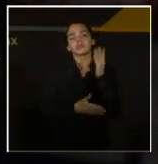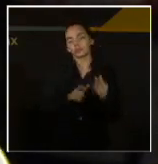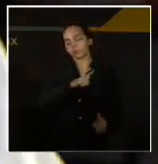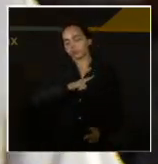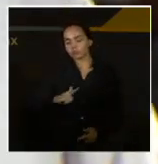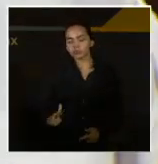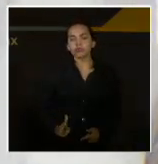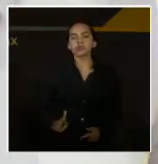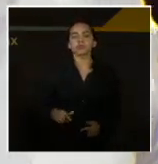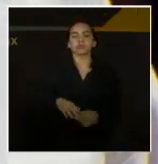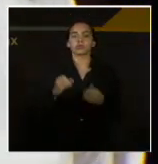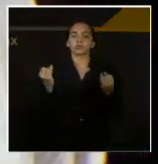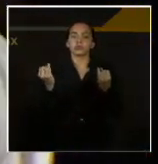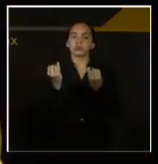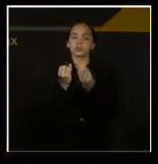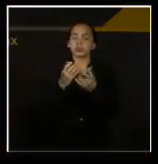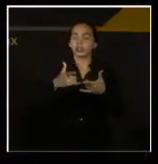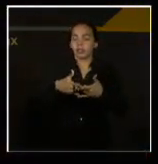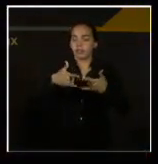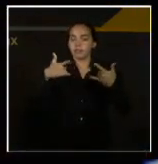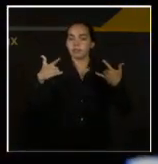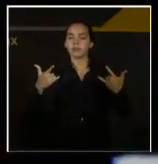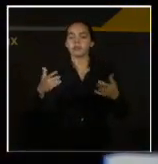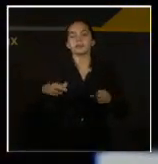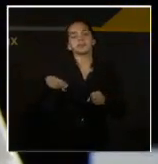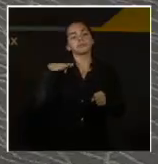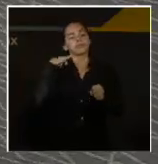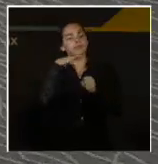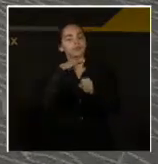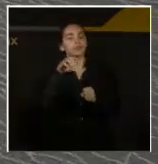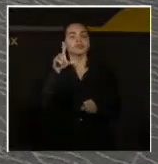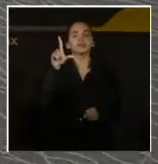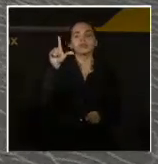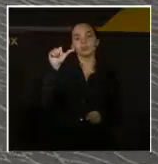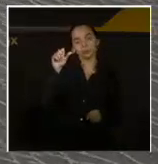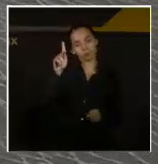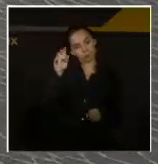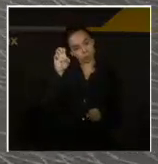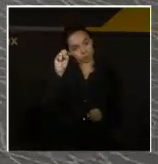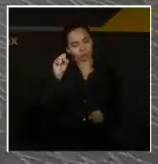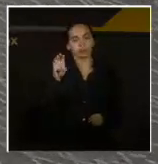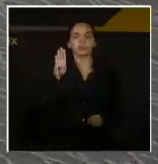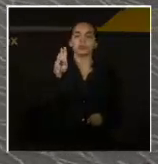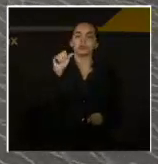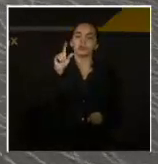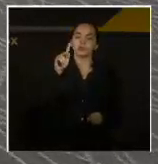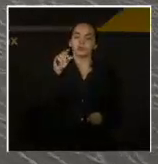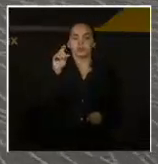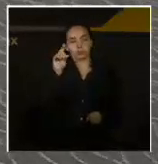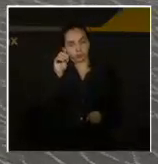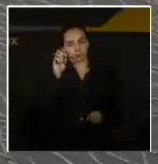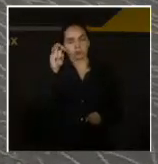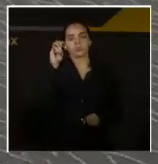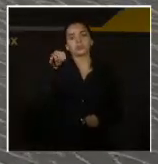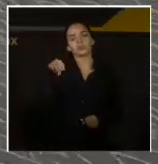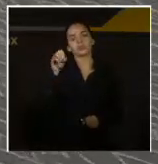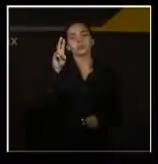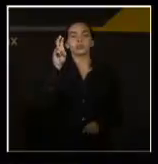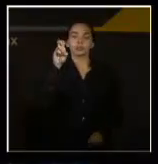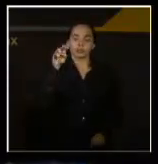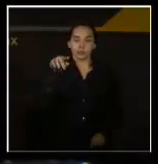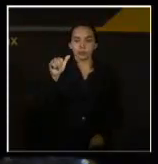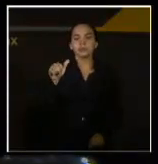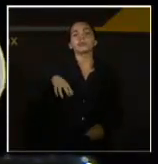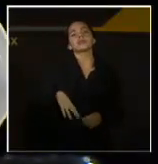la coalición Juntos Haremos Historia, que encabeza Andrés Manuel López Obrador con los partidos Morena, Partido del